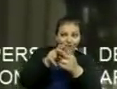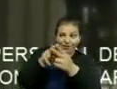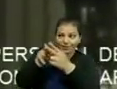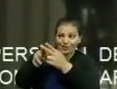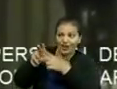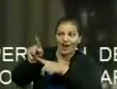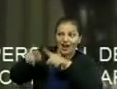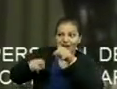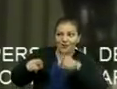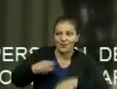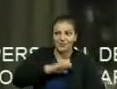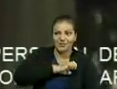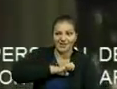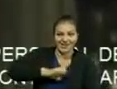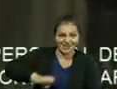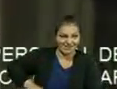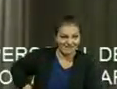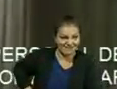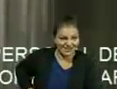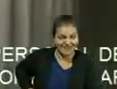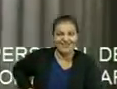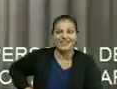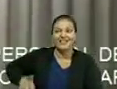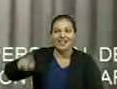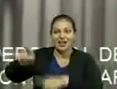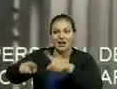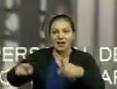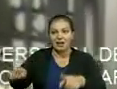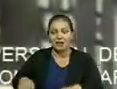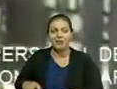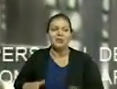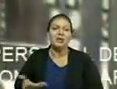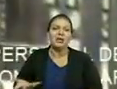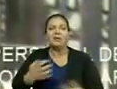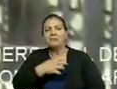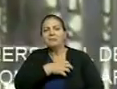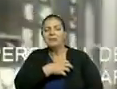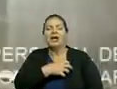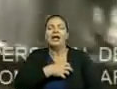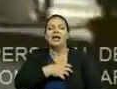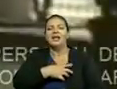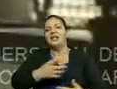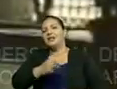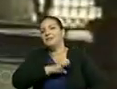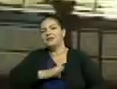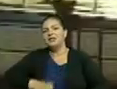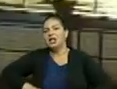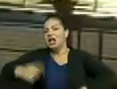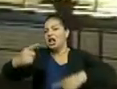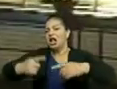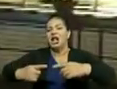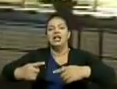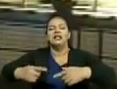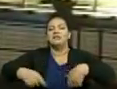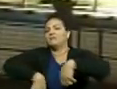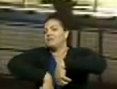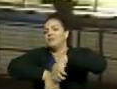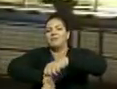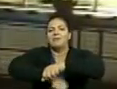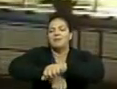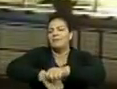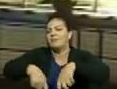llorar, lagrimean, no quieren venir, se enferman. ¿Tanto así? Sí, sí, sí, se van al proctólogo.